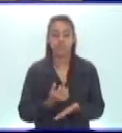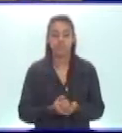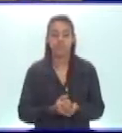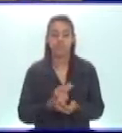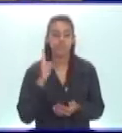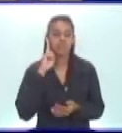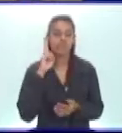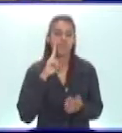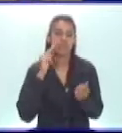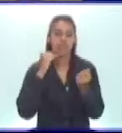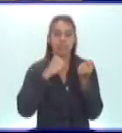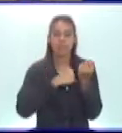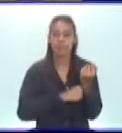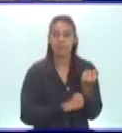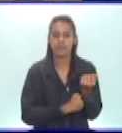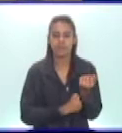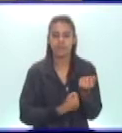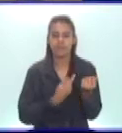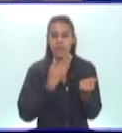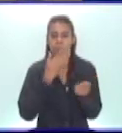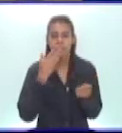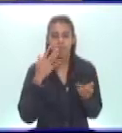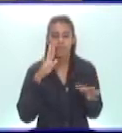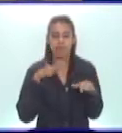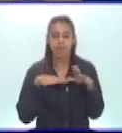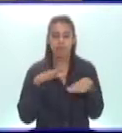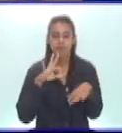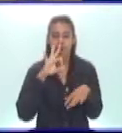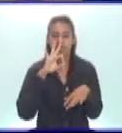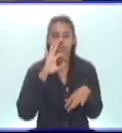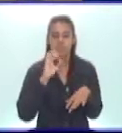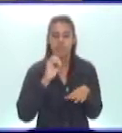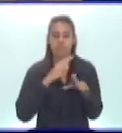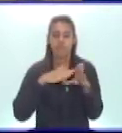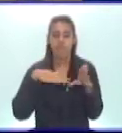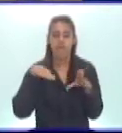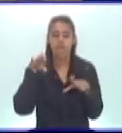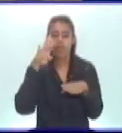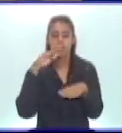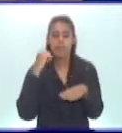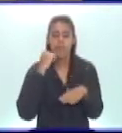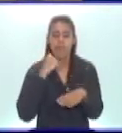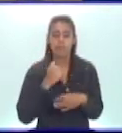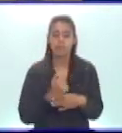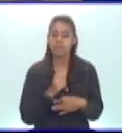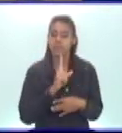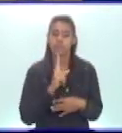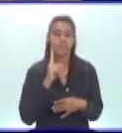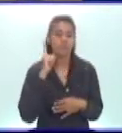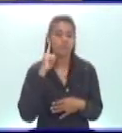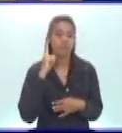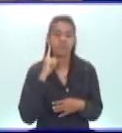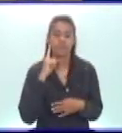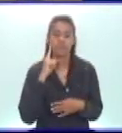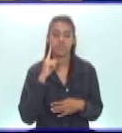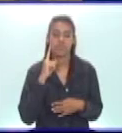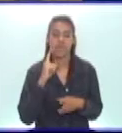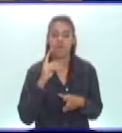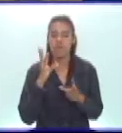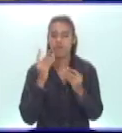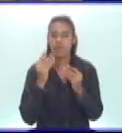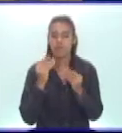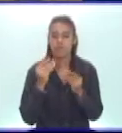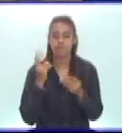sordera profunda y su pérdida oscila de 80 decibeles o más, pues ya este niño no va a percibir esa gama de